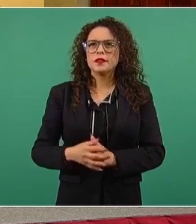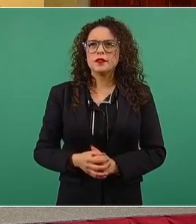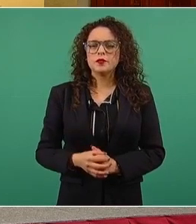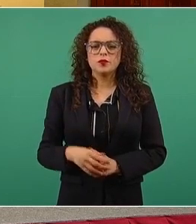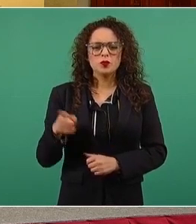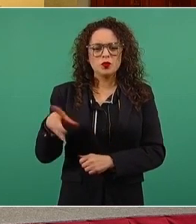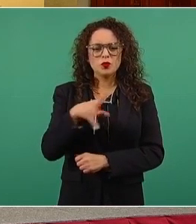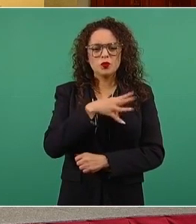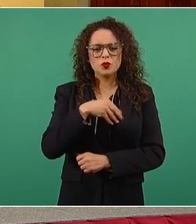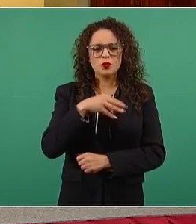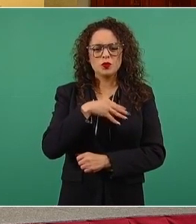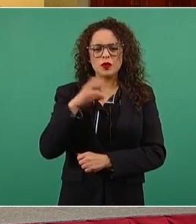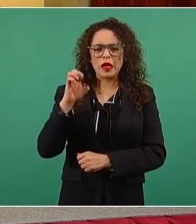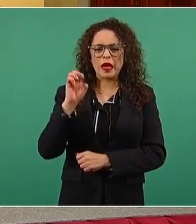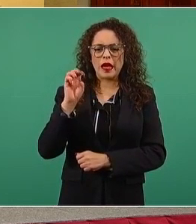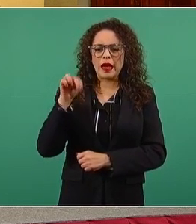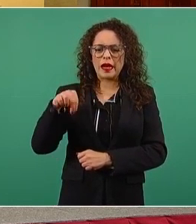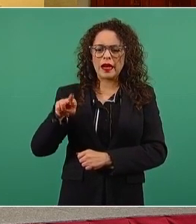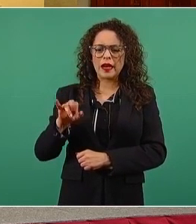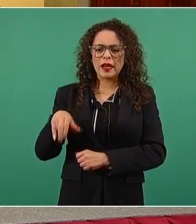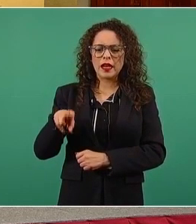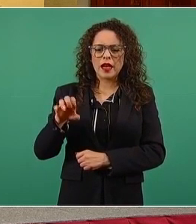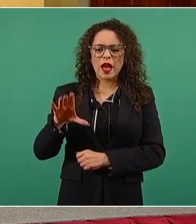el hijo de Enrique Krause,